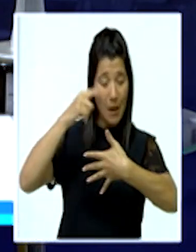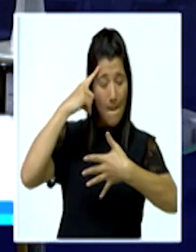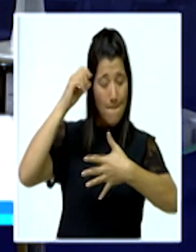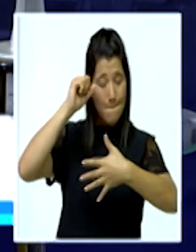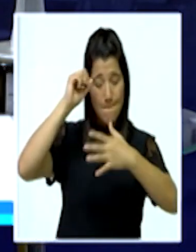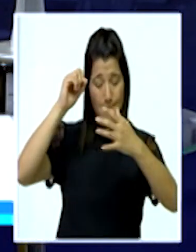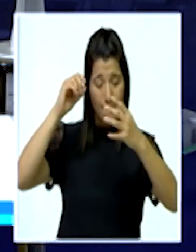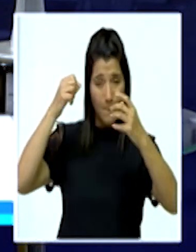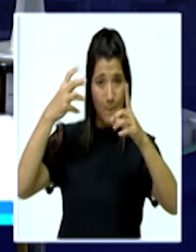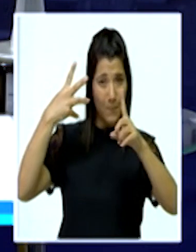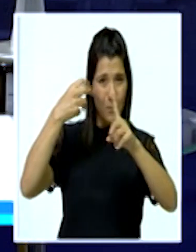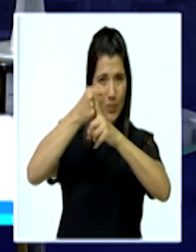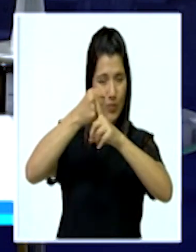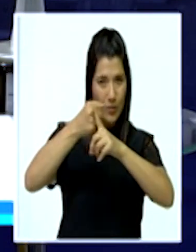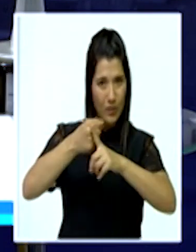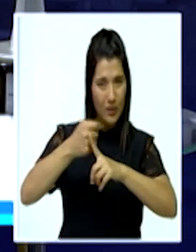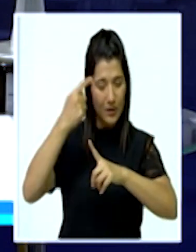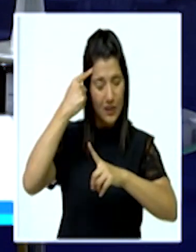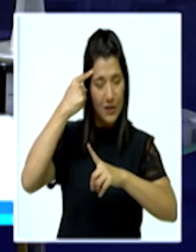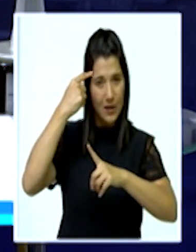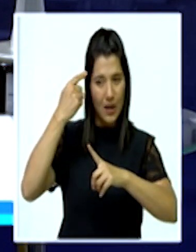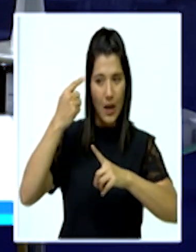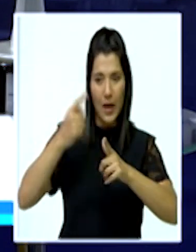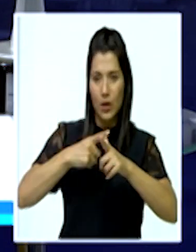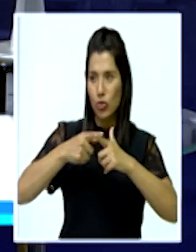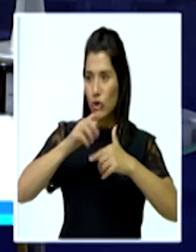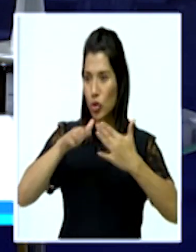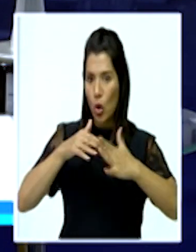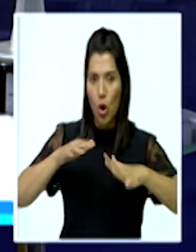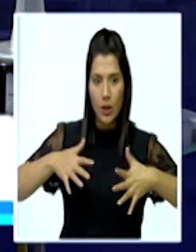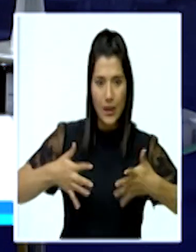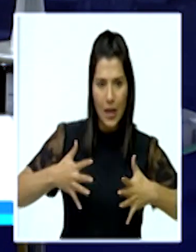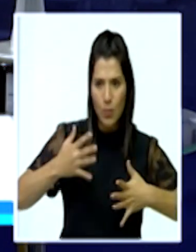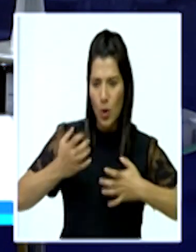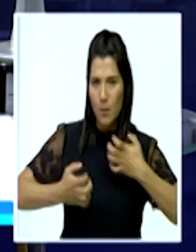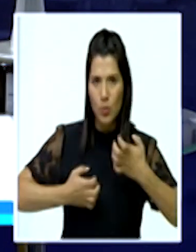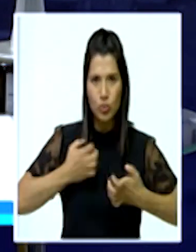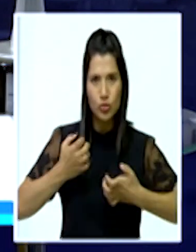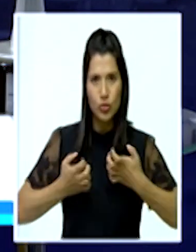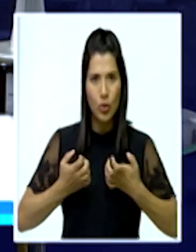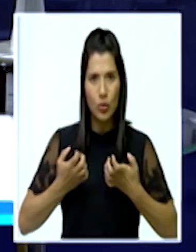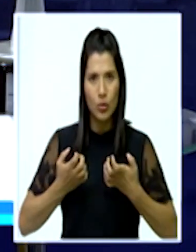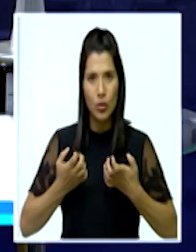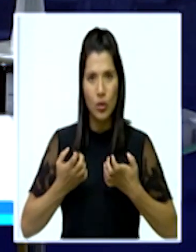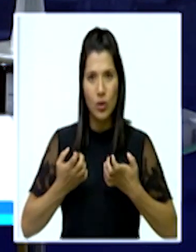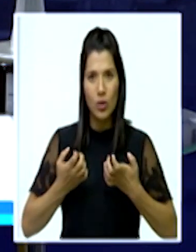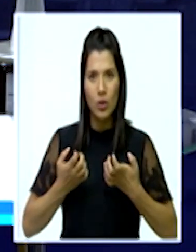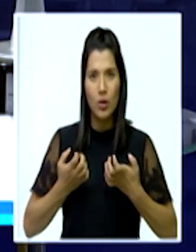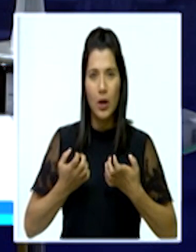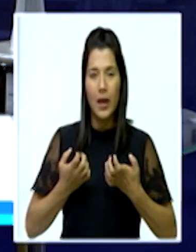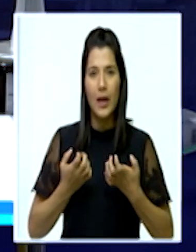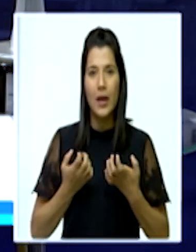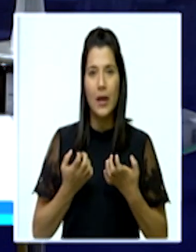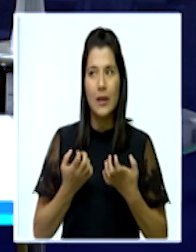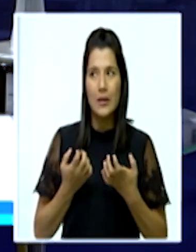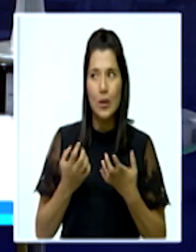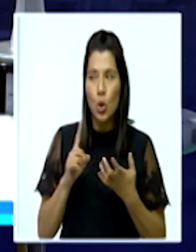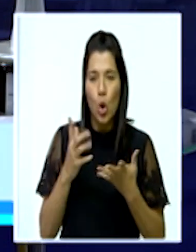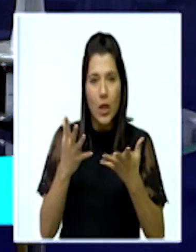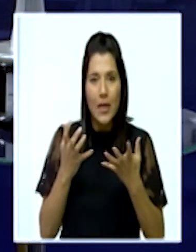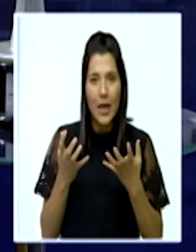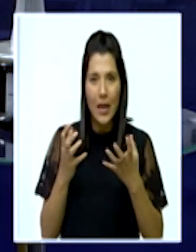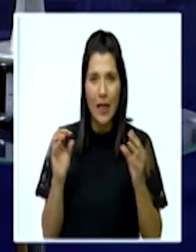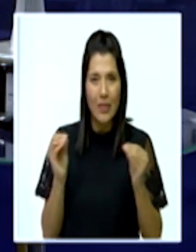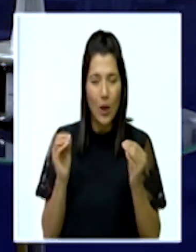reprimen todos los nervios y la emoción hasta estar seguros de que alguien los cuida y que no va a pasar ningún otro cambio. Cuando ellos